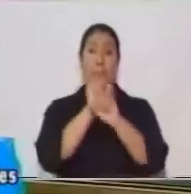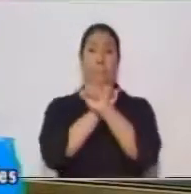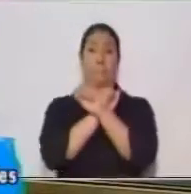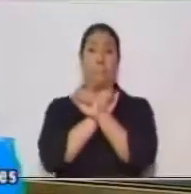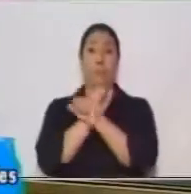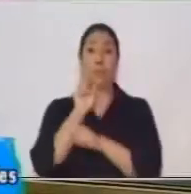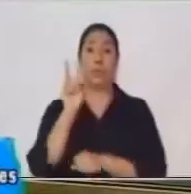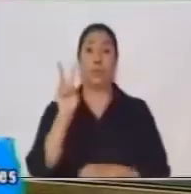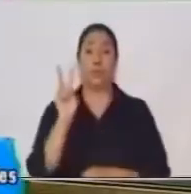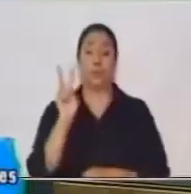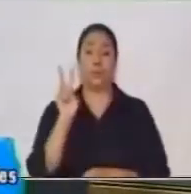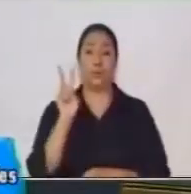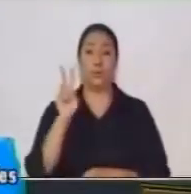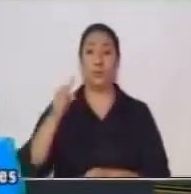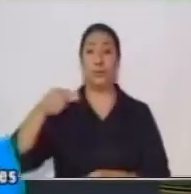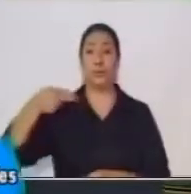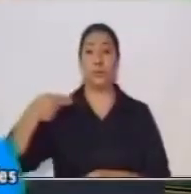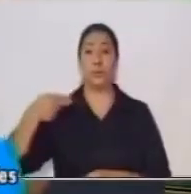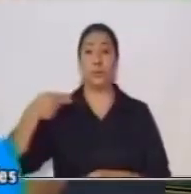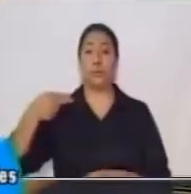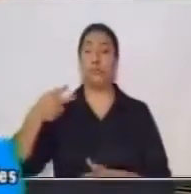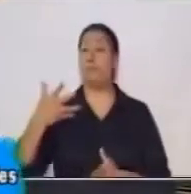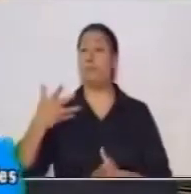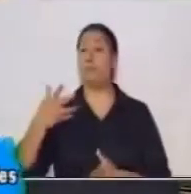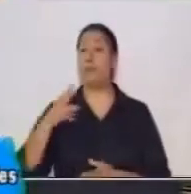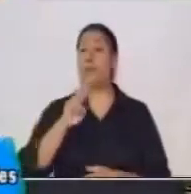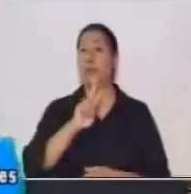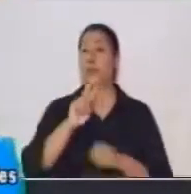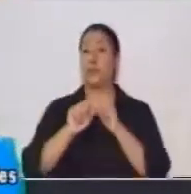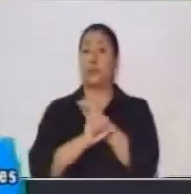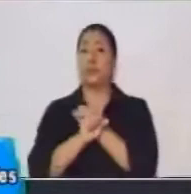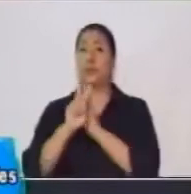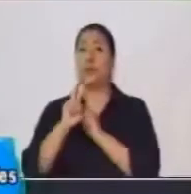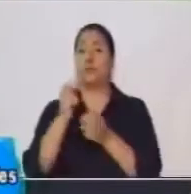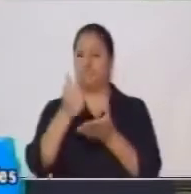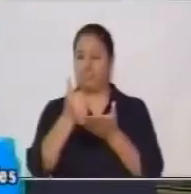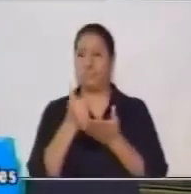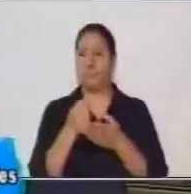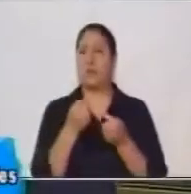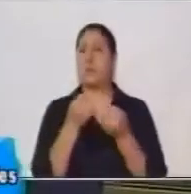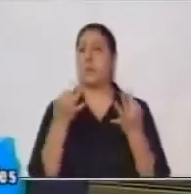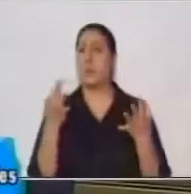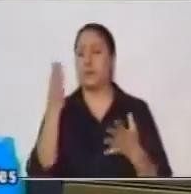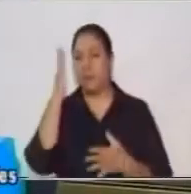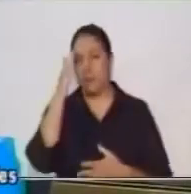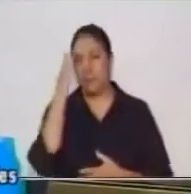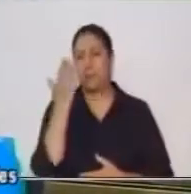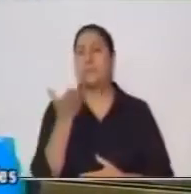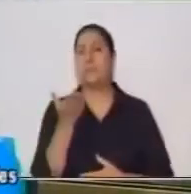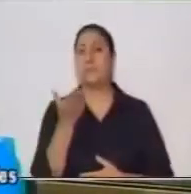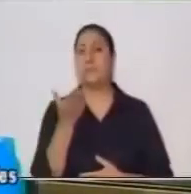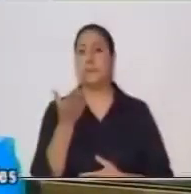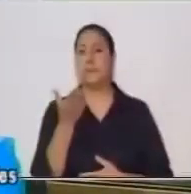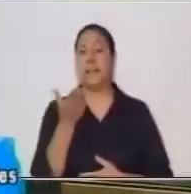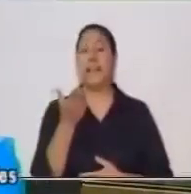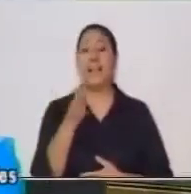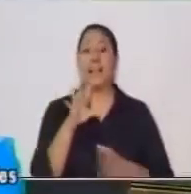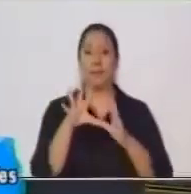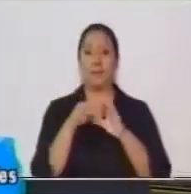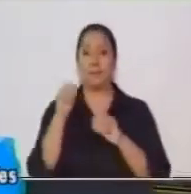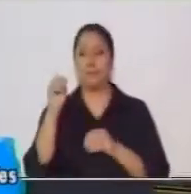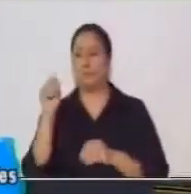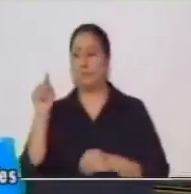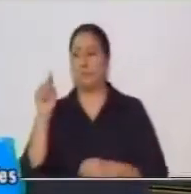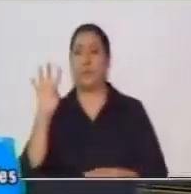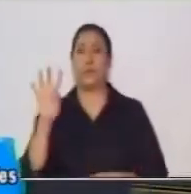2. 2 por 2. Ayúdame. ¿Cuánto nos da? Muy bien. Nos da 4.